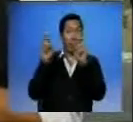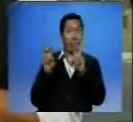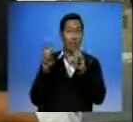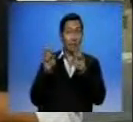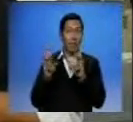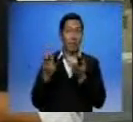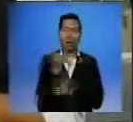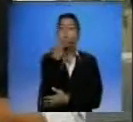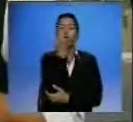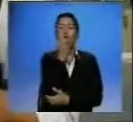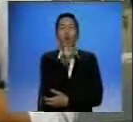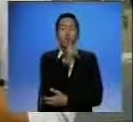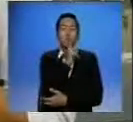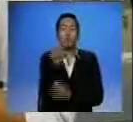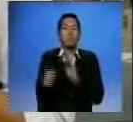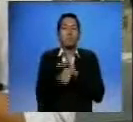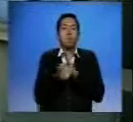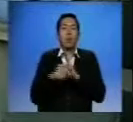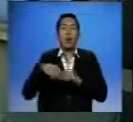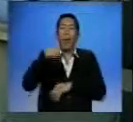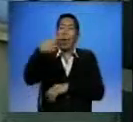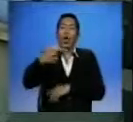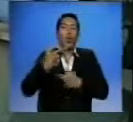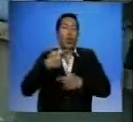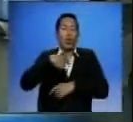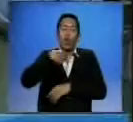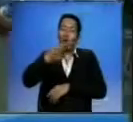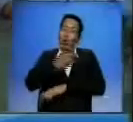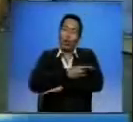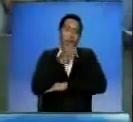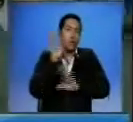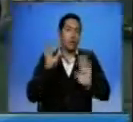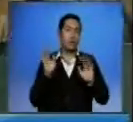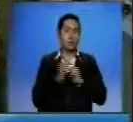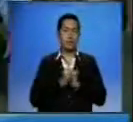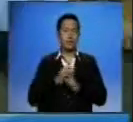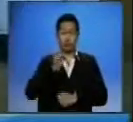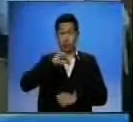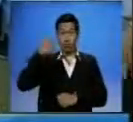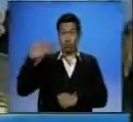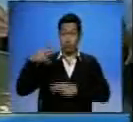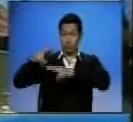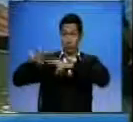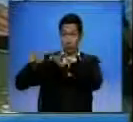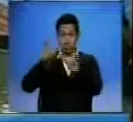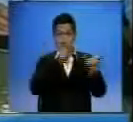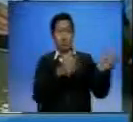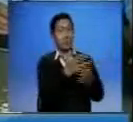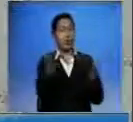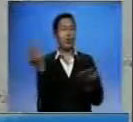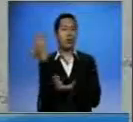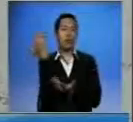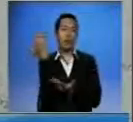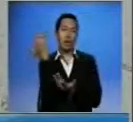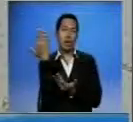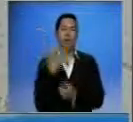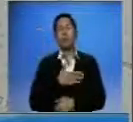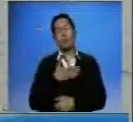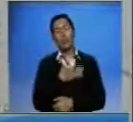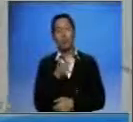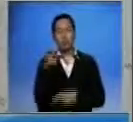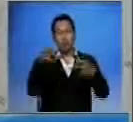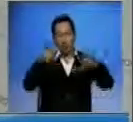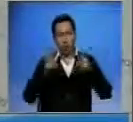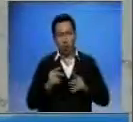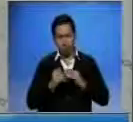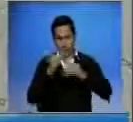a tratar en los próximos días. Los habitantes de San Borondón por ahora deben esperar y anhelan que el puente